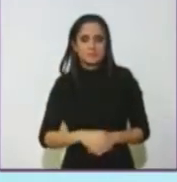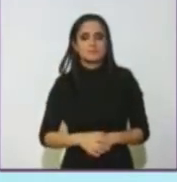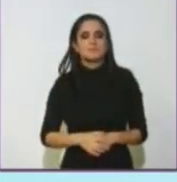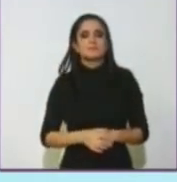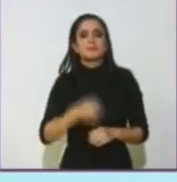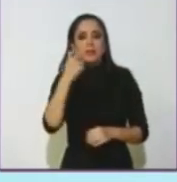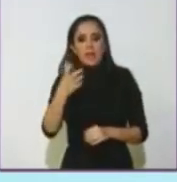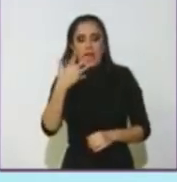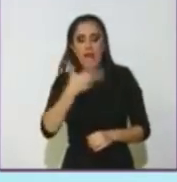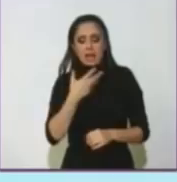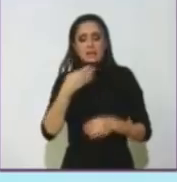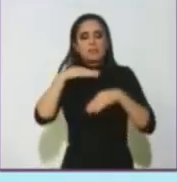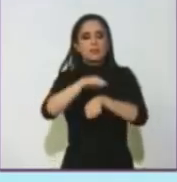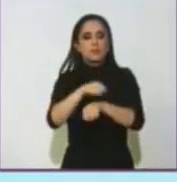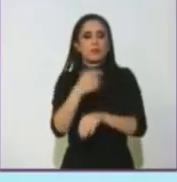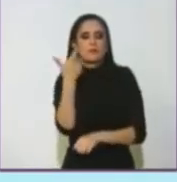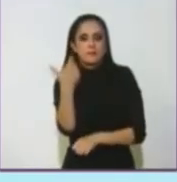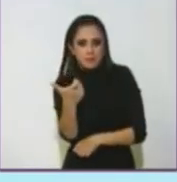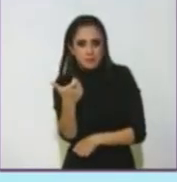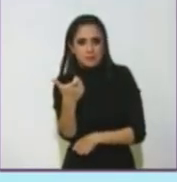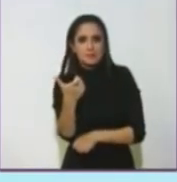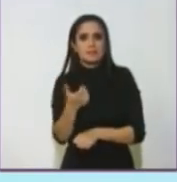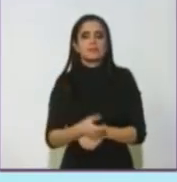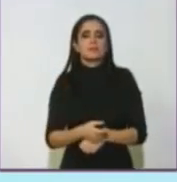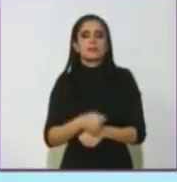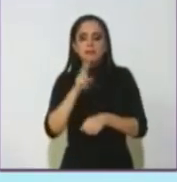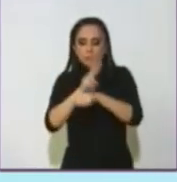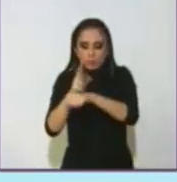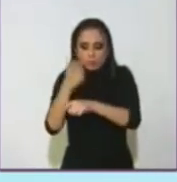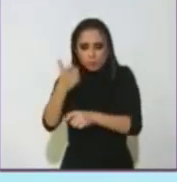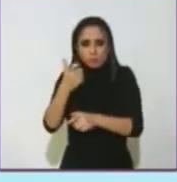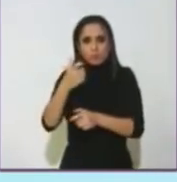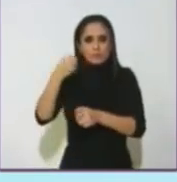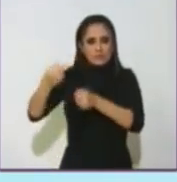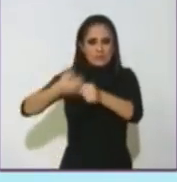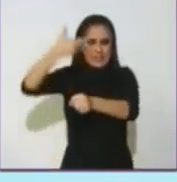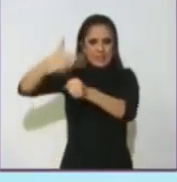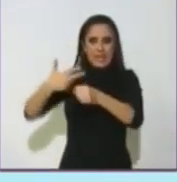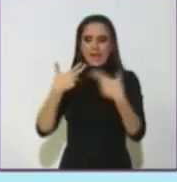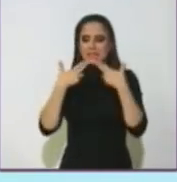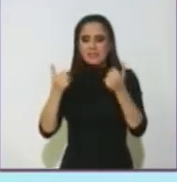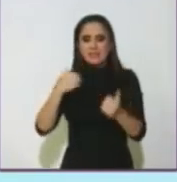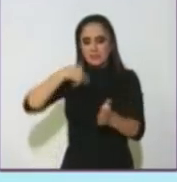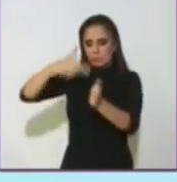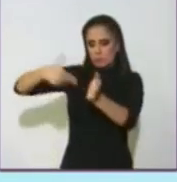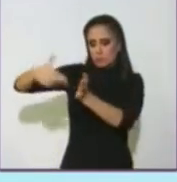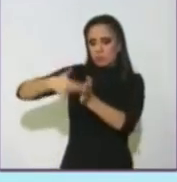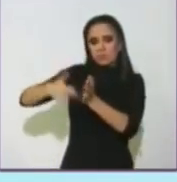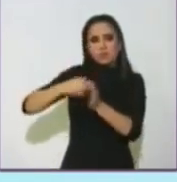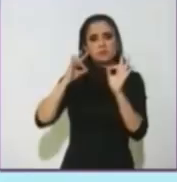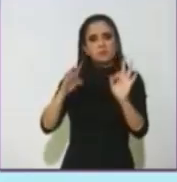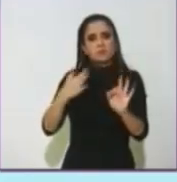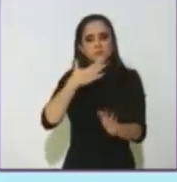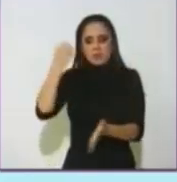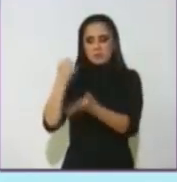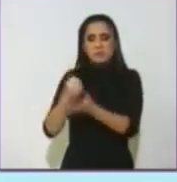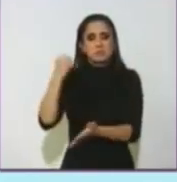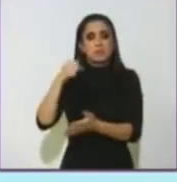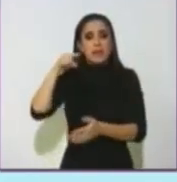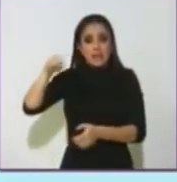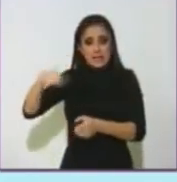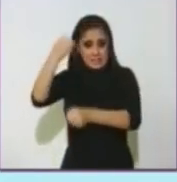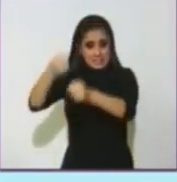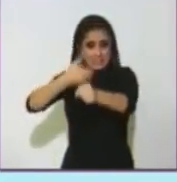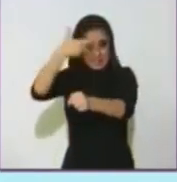financiera fiscal que emite y firma la secretaria de hacienda una secretaria por cierto que está a